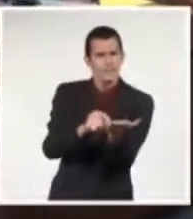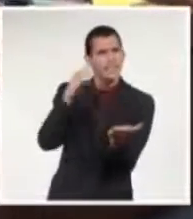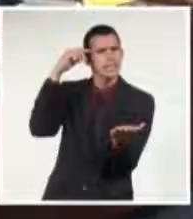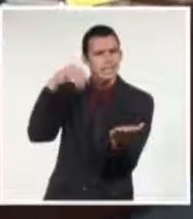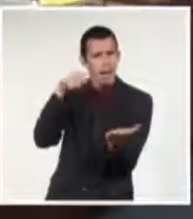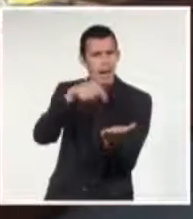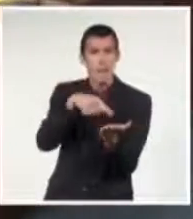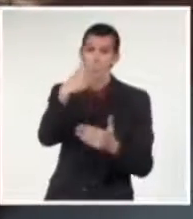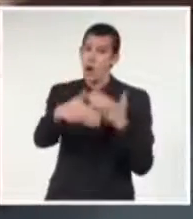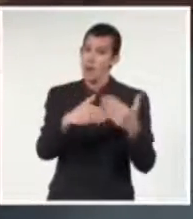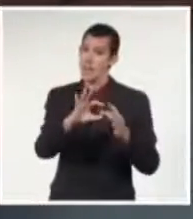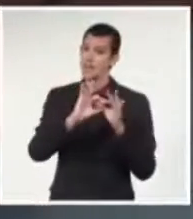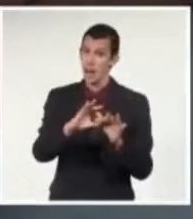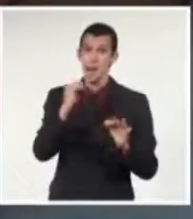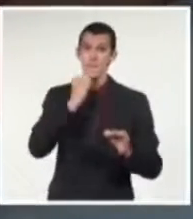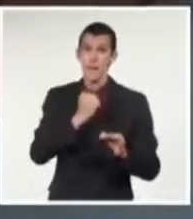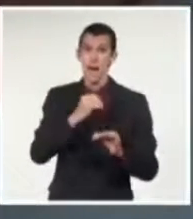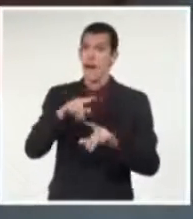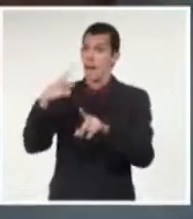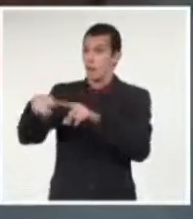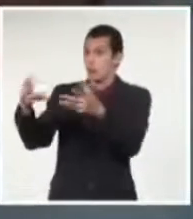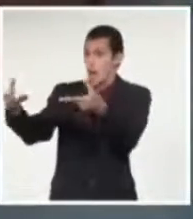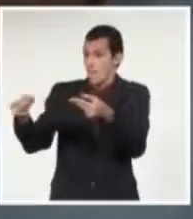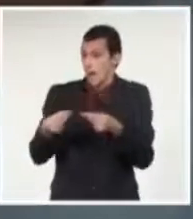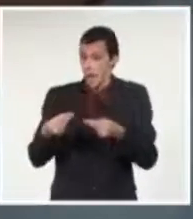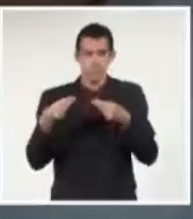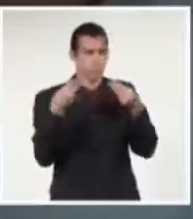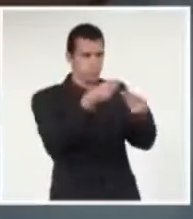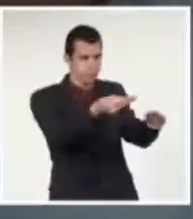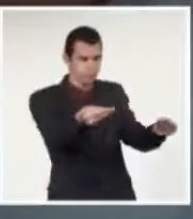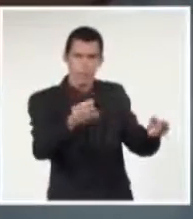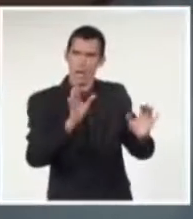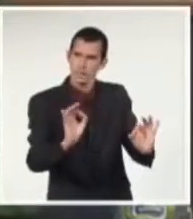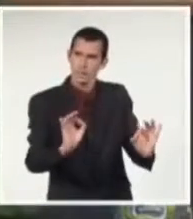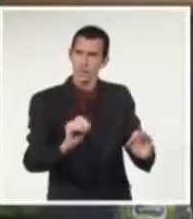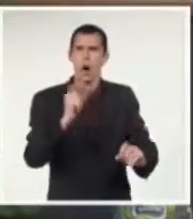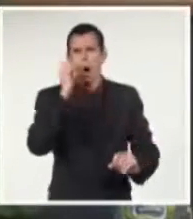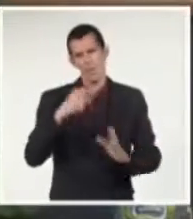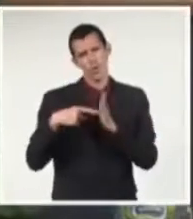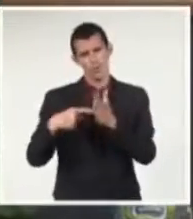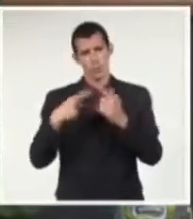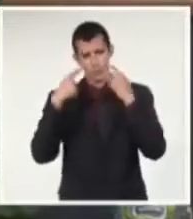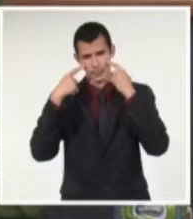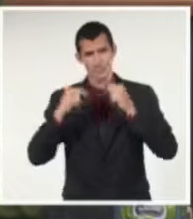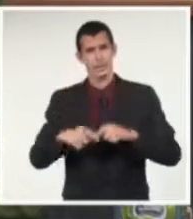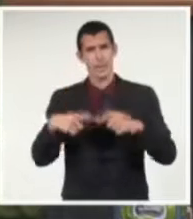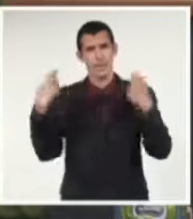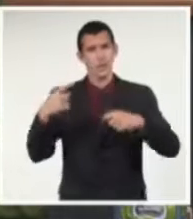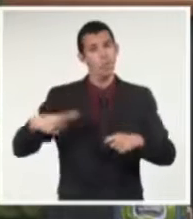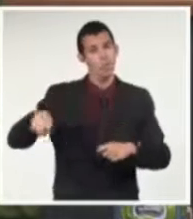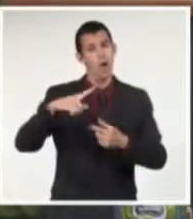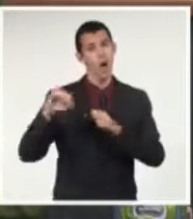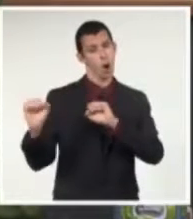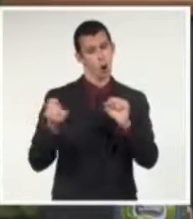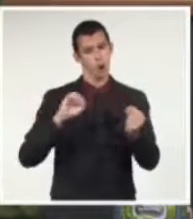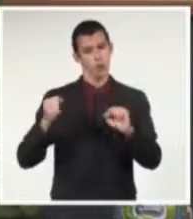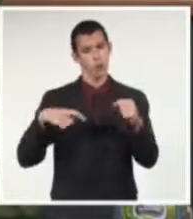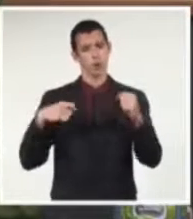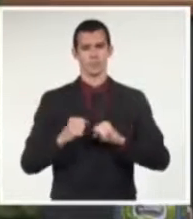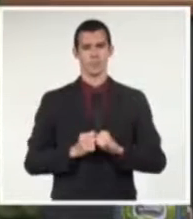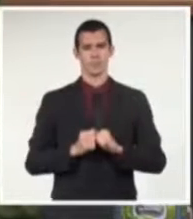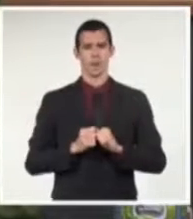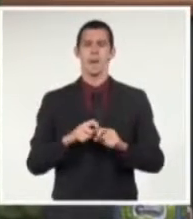insistió a las autoridades pinareñas en que tienen que ser rigurosos en el control de las viviendas afectadas, las cuales ascienden ya a más